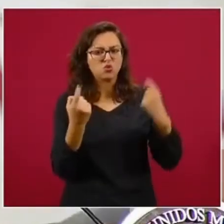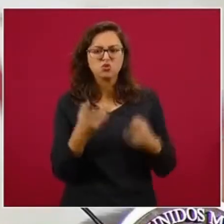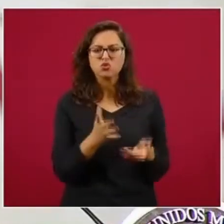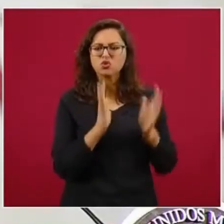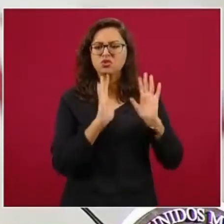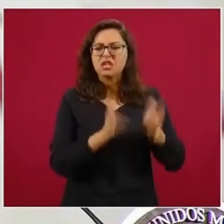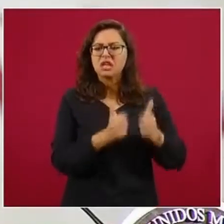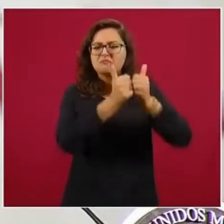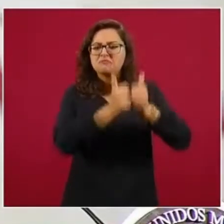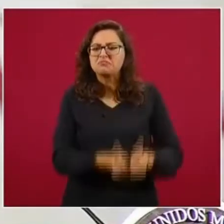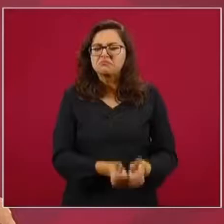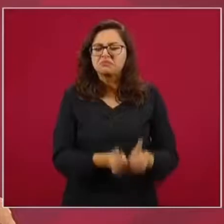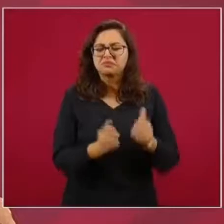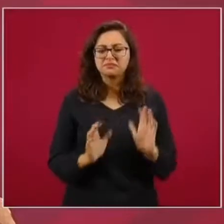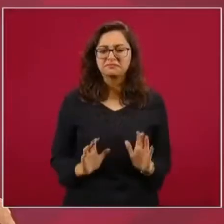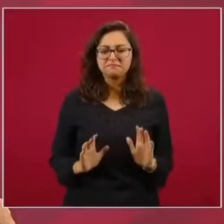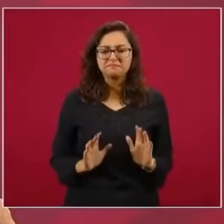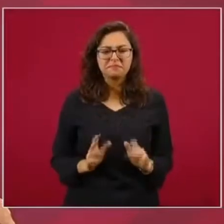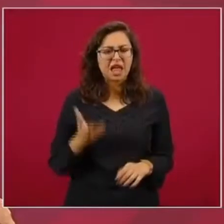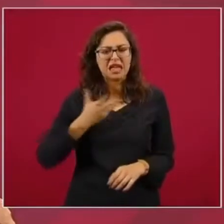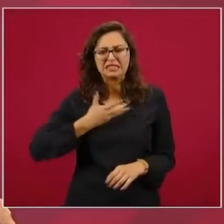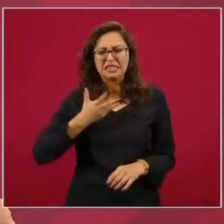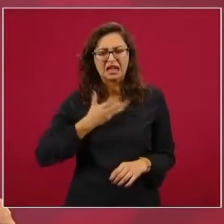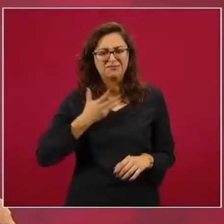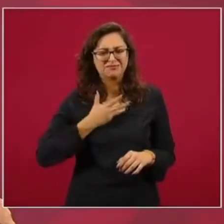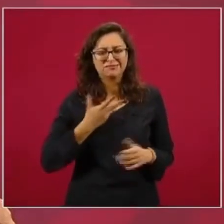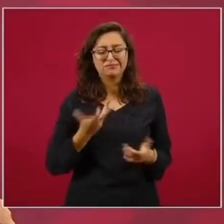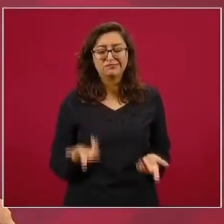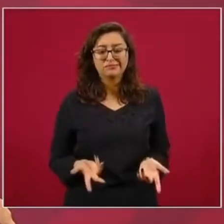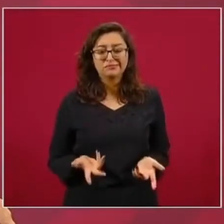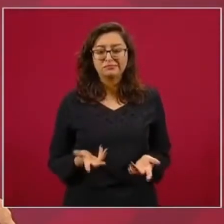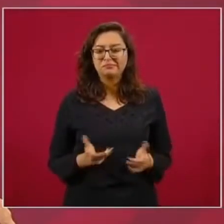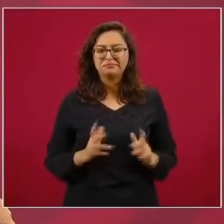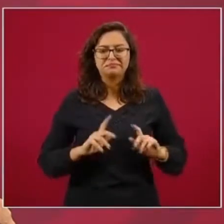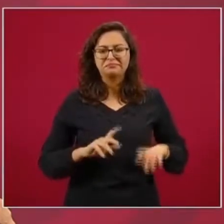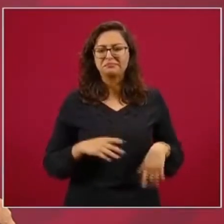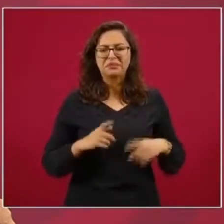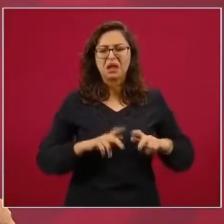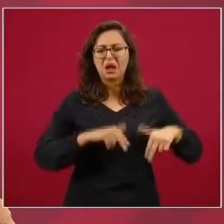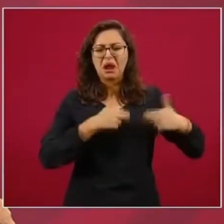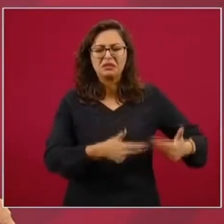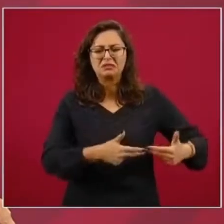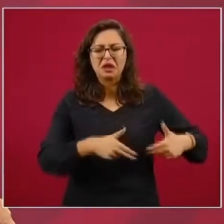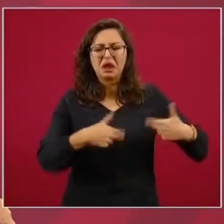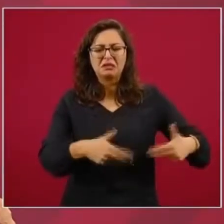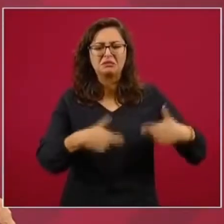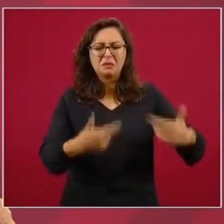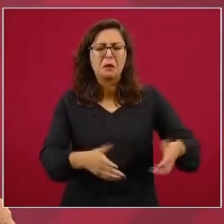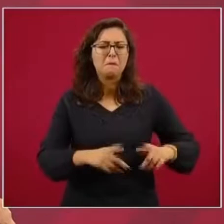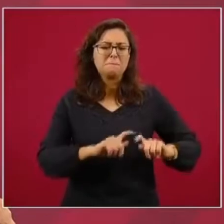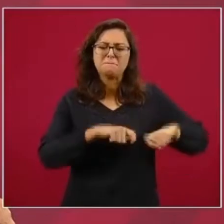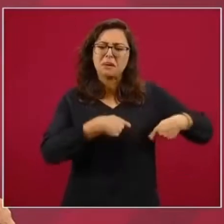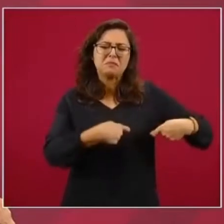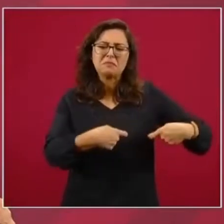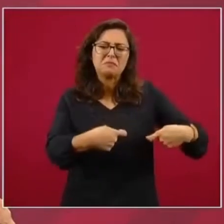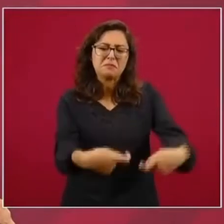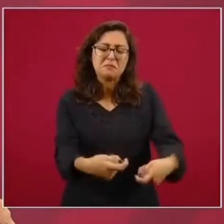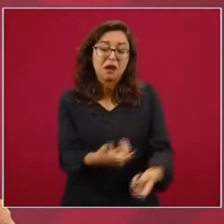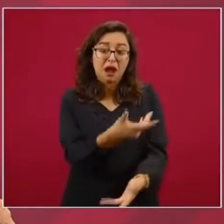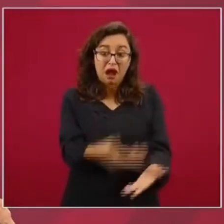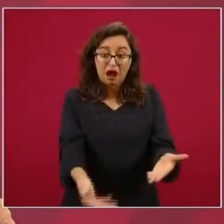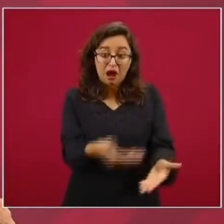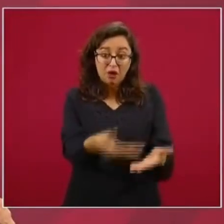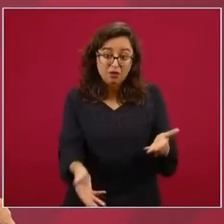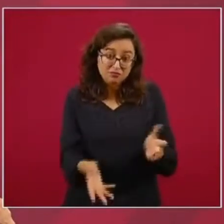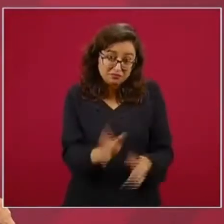las estructuras de gobierno, pasaban de sexenio a sexenio, hasta nuestros días, esto